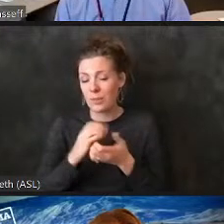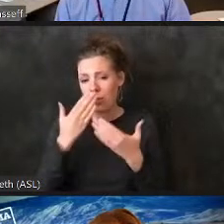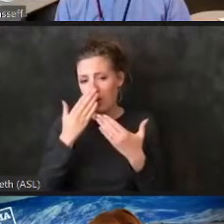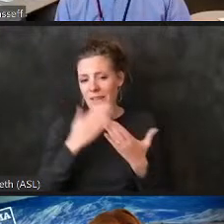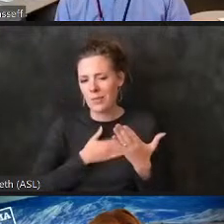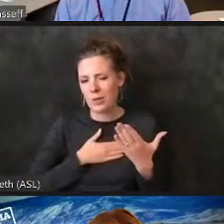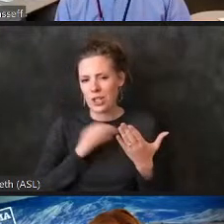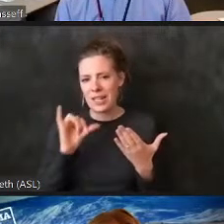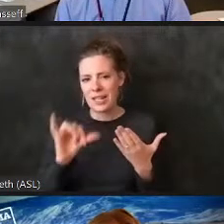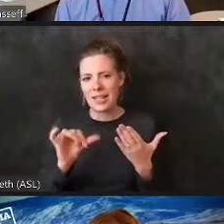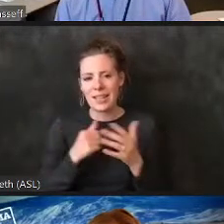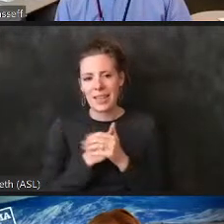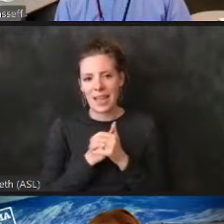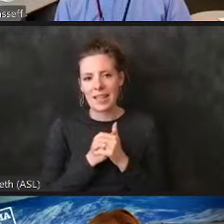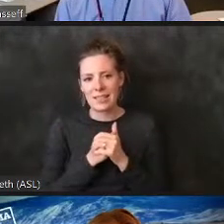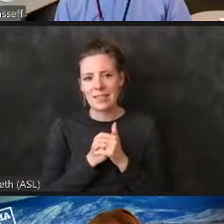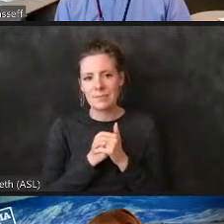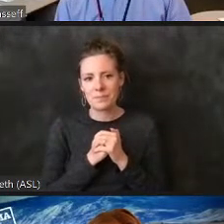nuestros compañeros